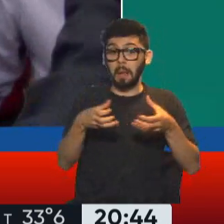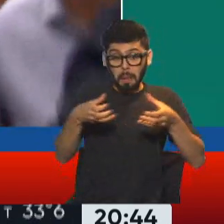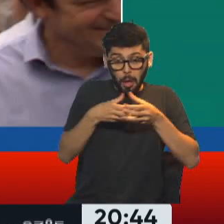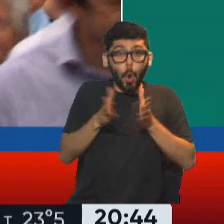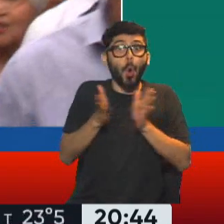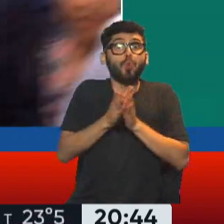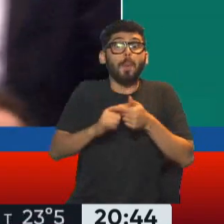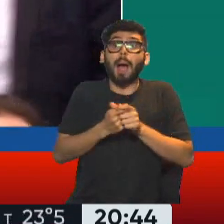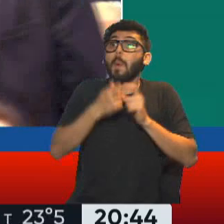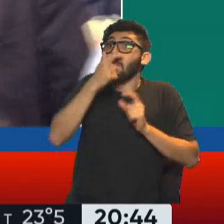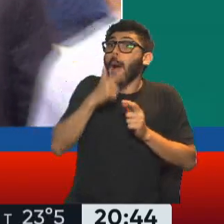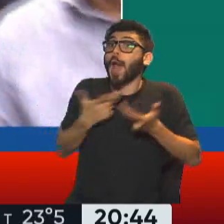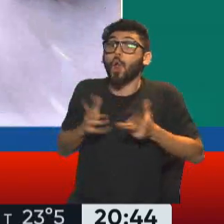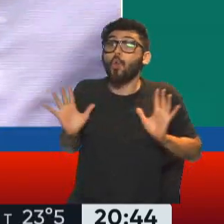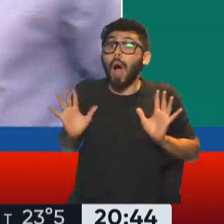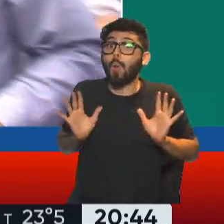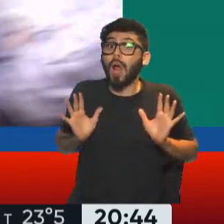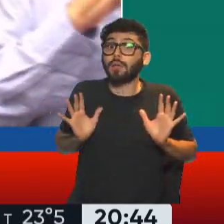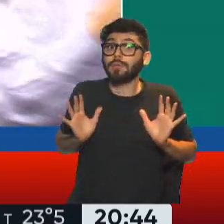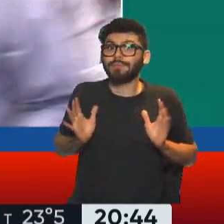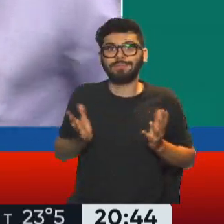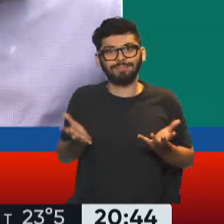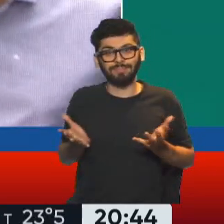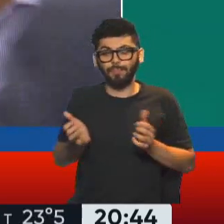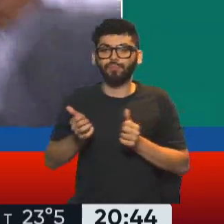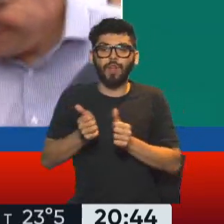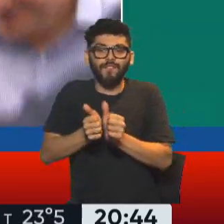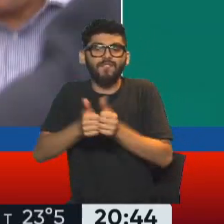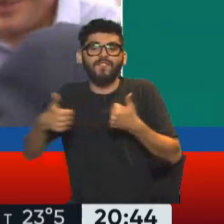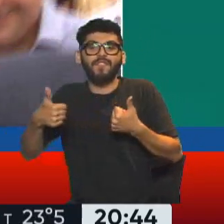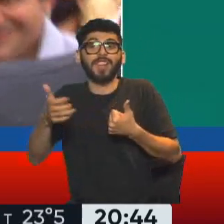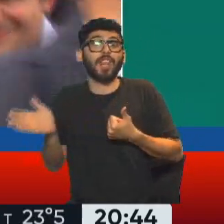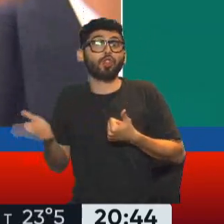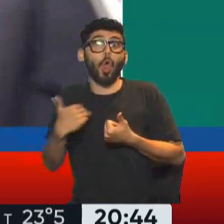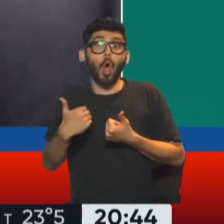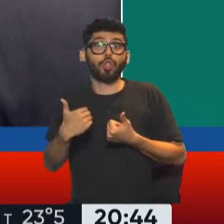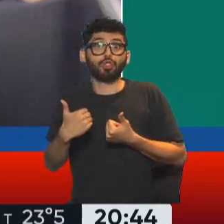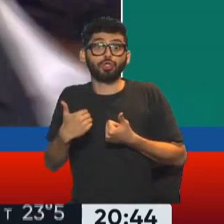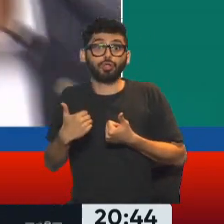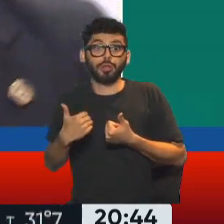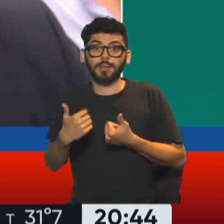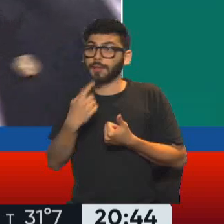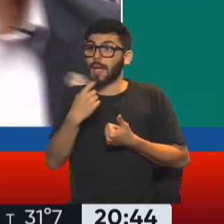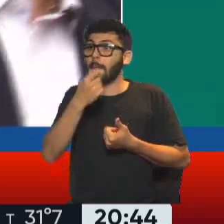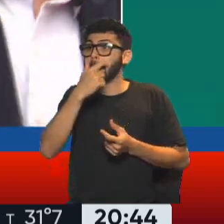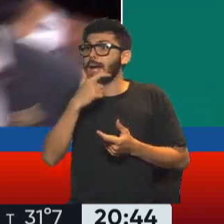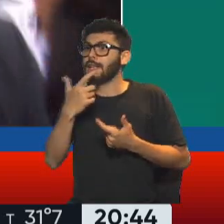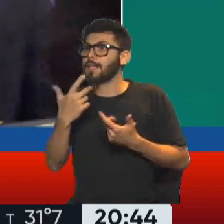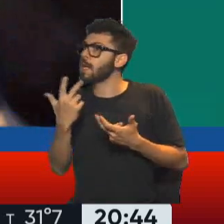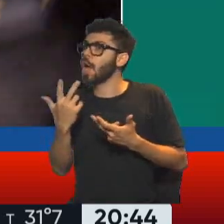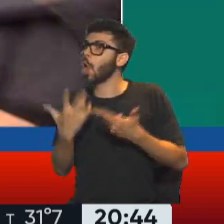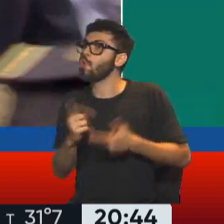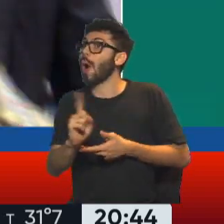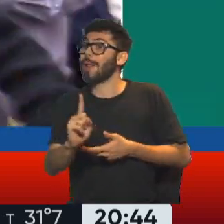la línea del Frente de Todos de campaña es también no hablar de Macri. ¿Por qué? Porque